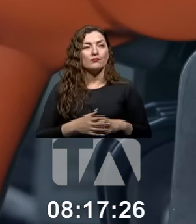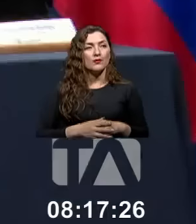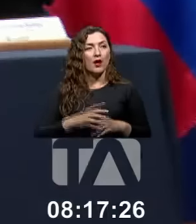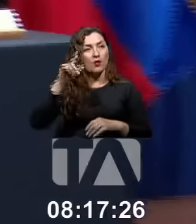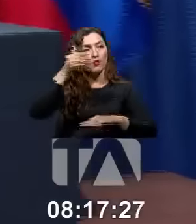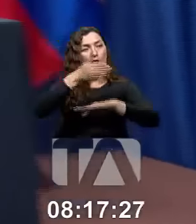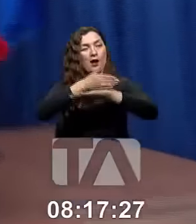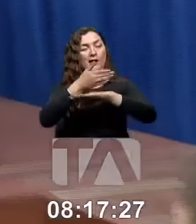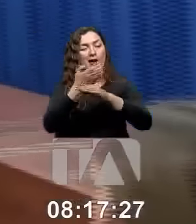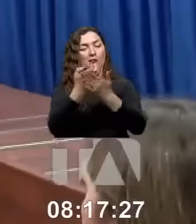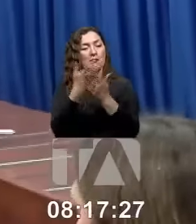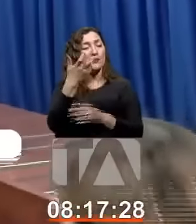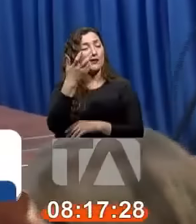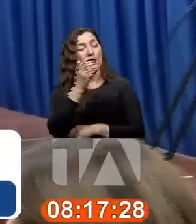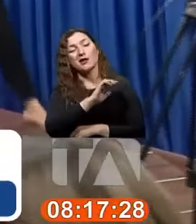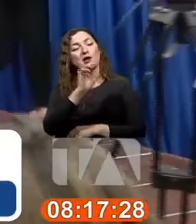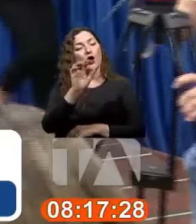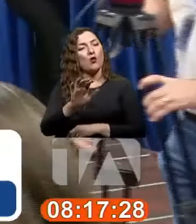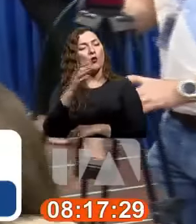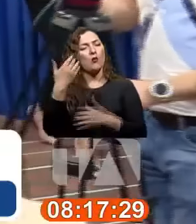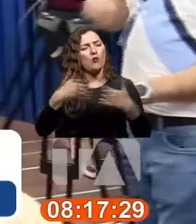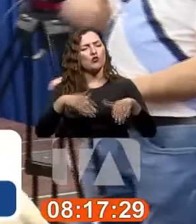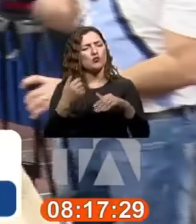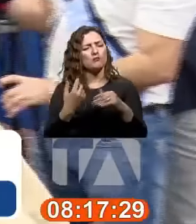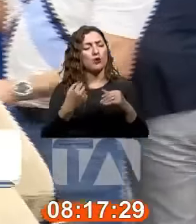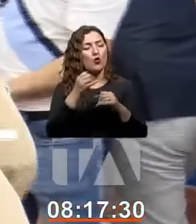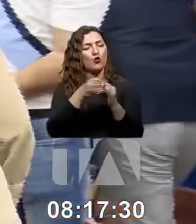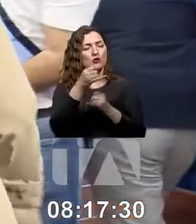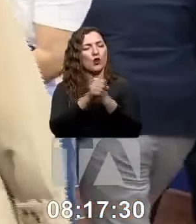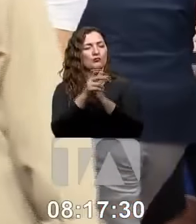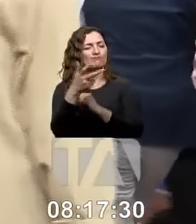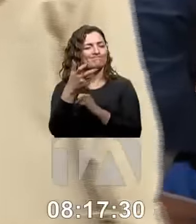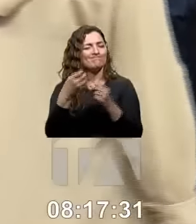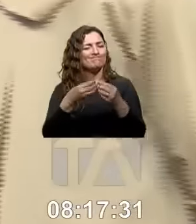$13.400 millones en subsidiar ambas gasolinas en los últimos 13 años.